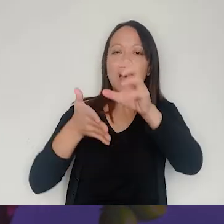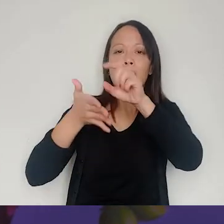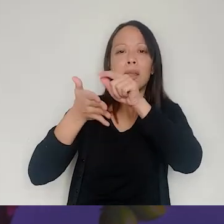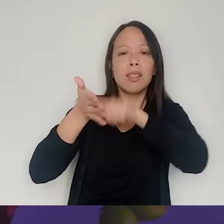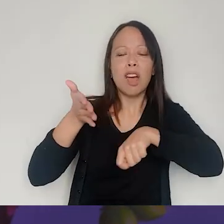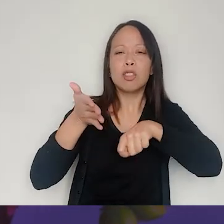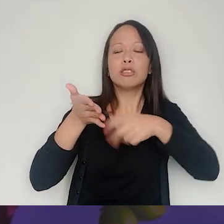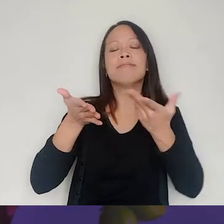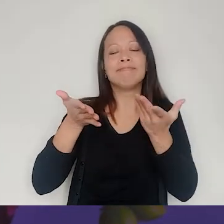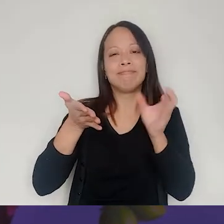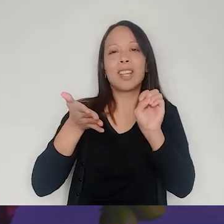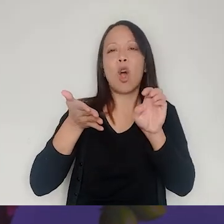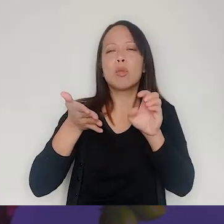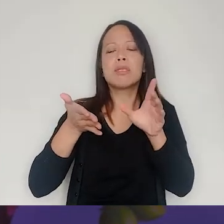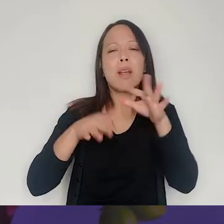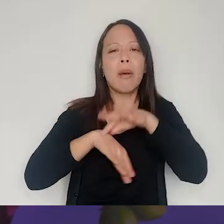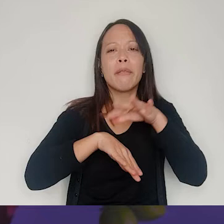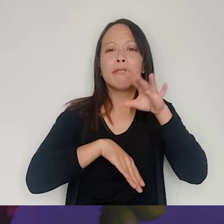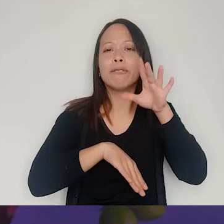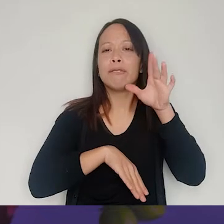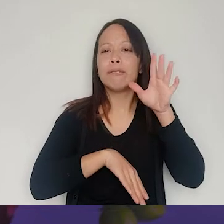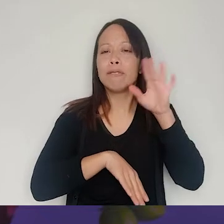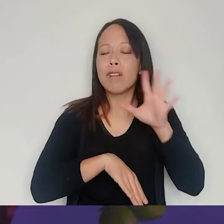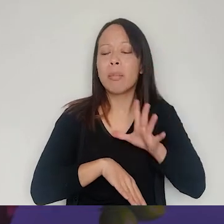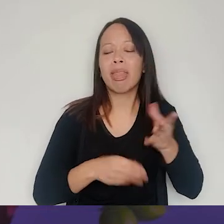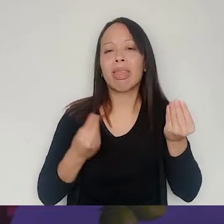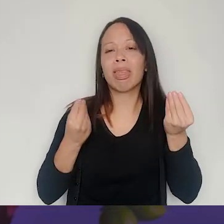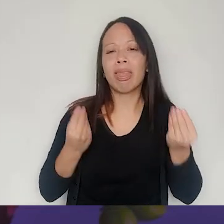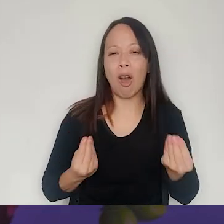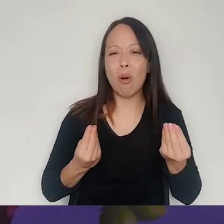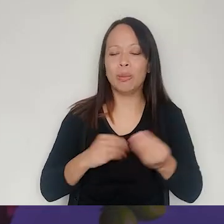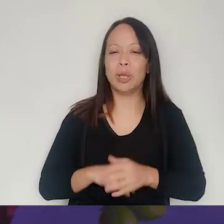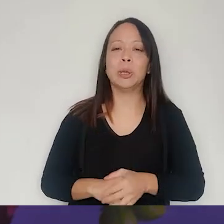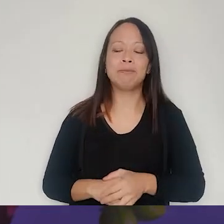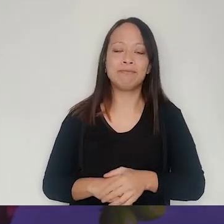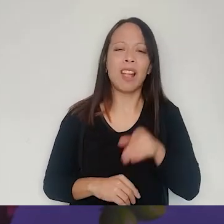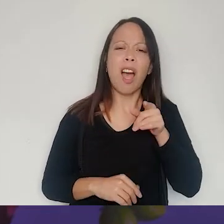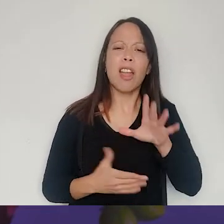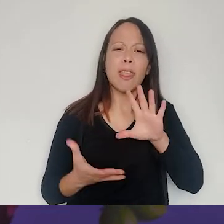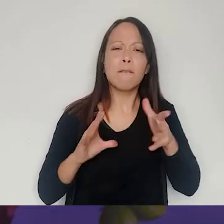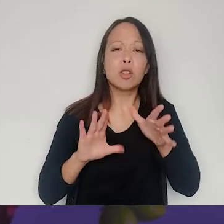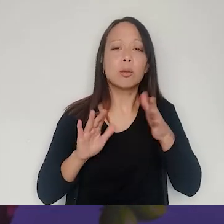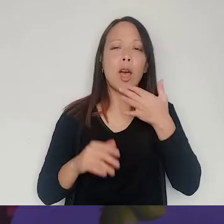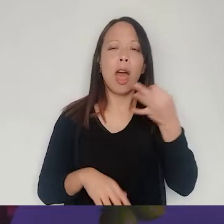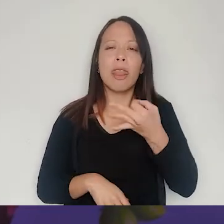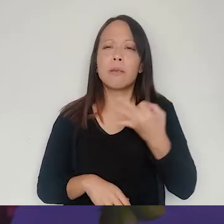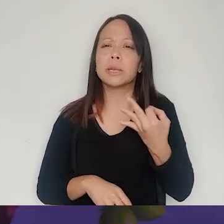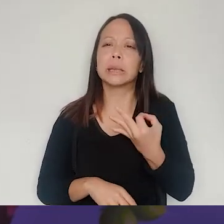se cronifica y que también en estos datos, en esta fuente de datos que es nuestra propia atención directa, nos corrobora que esta es una